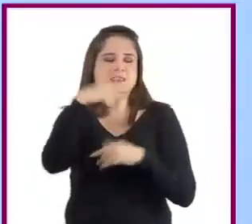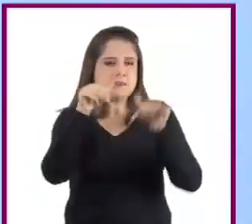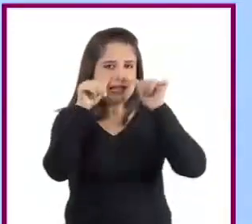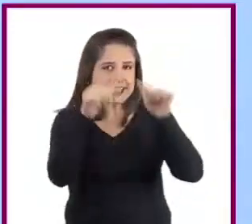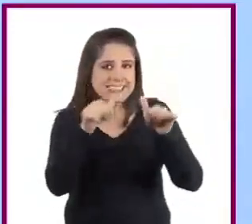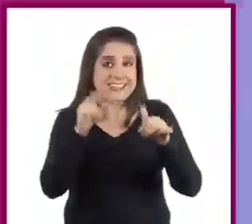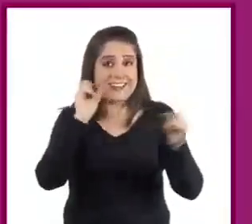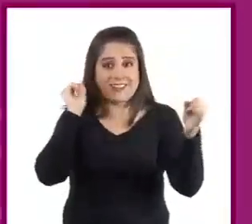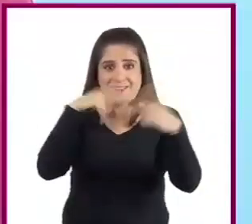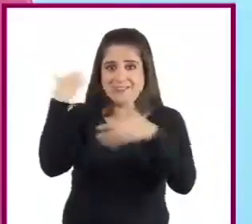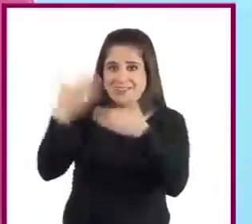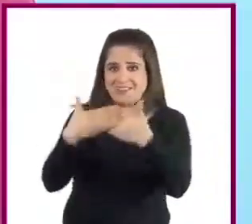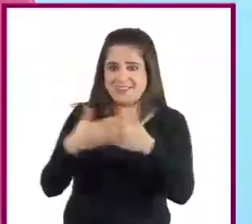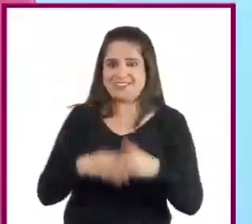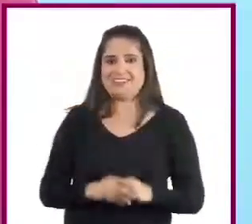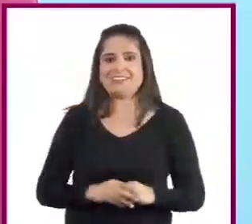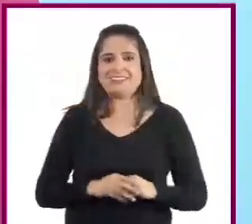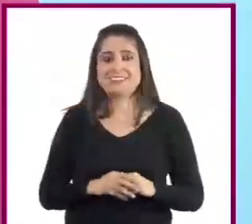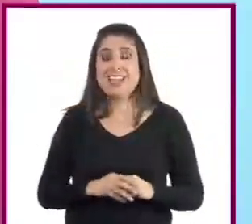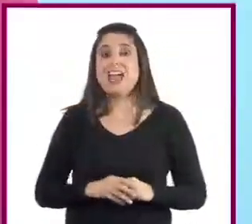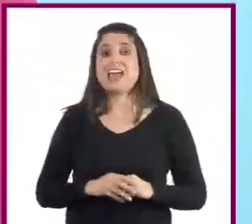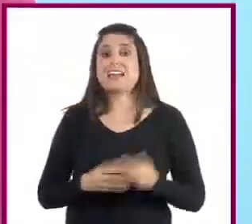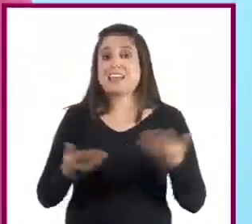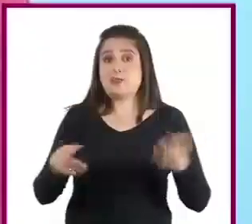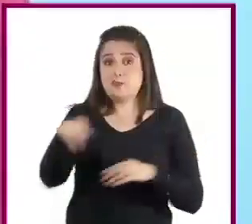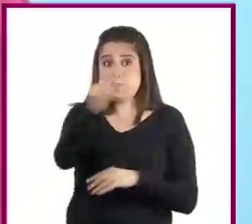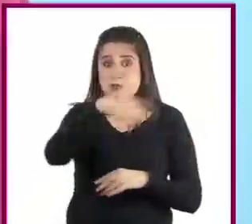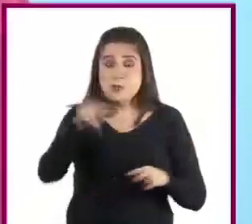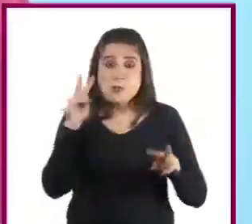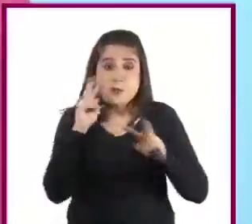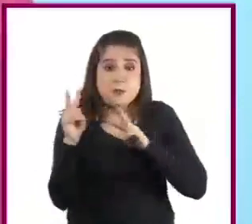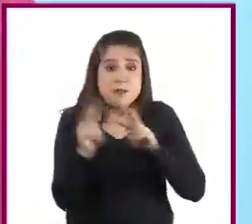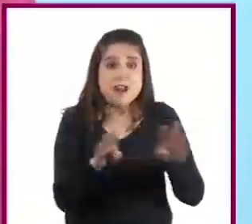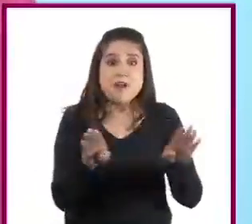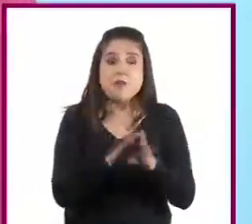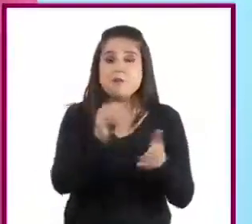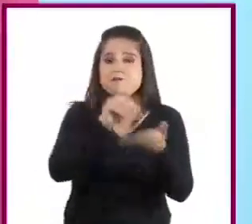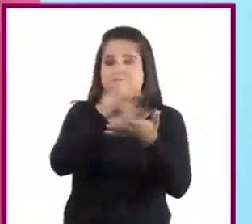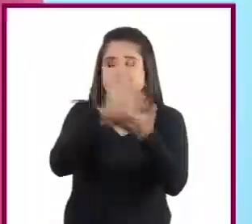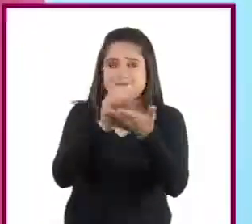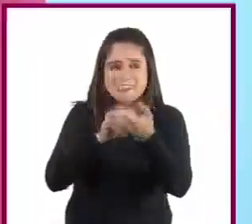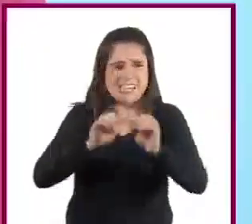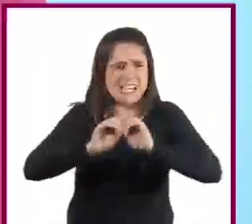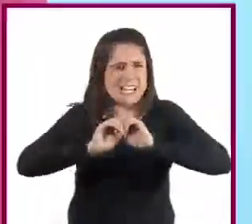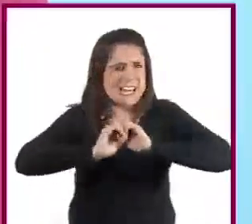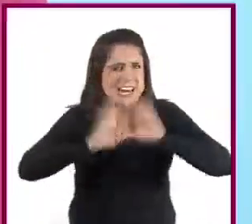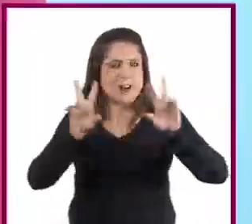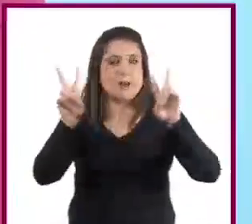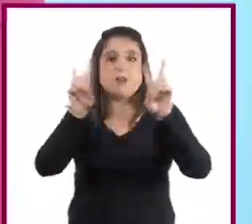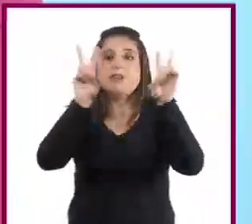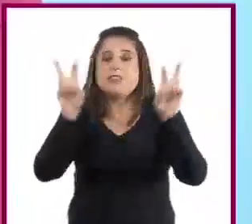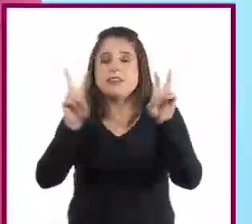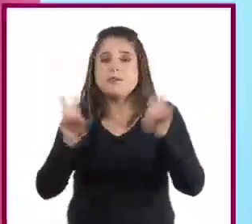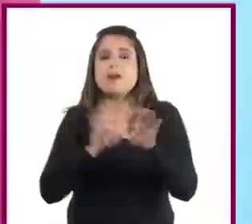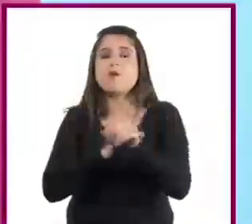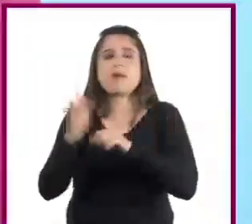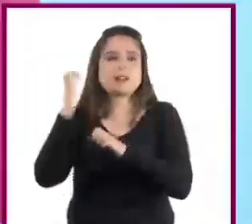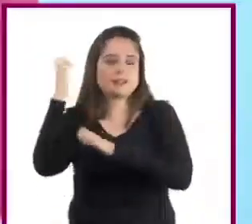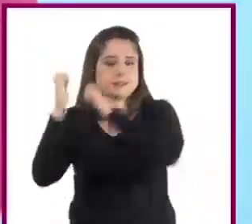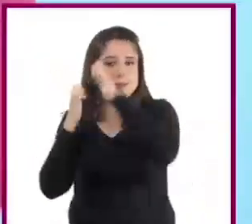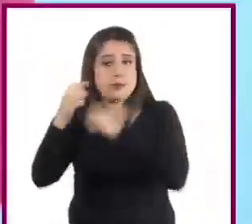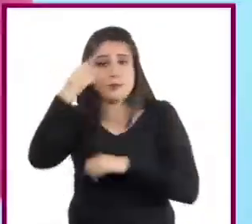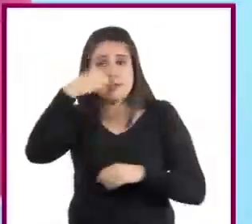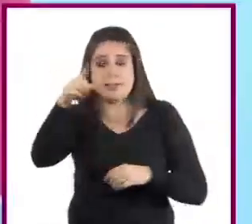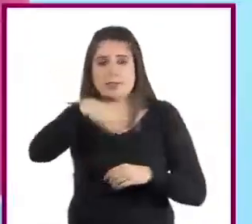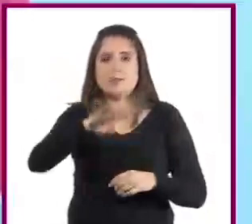en la próxima. Como observaron, es necesario establecer claramente el tema que se expondrá para